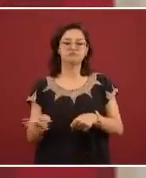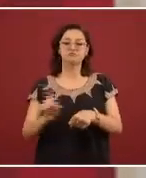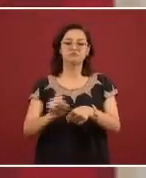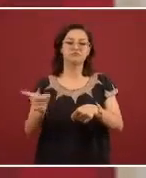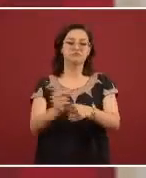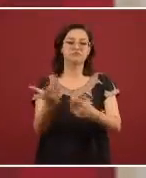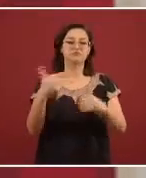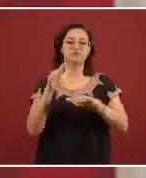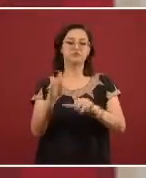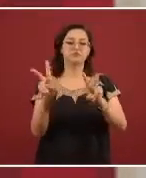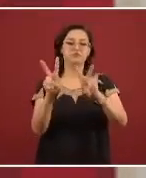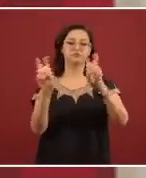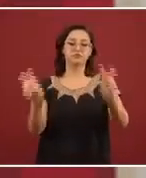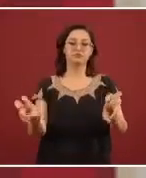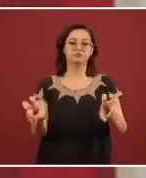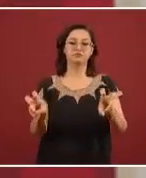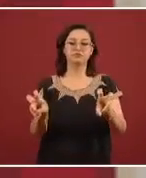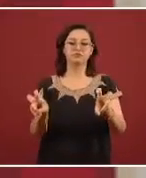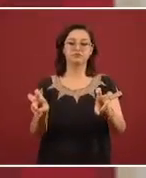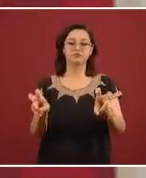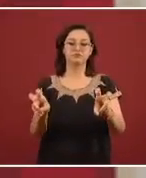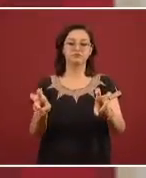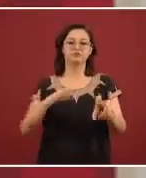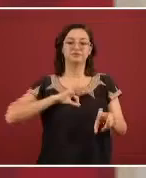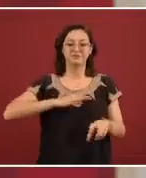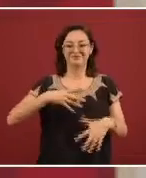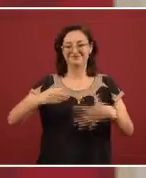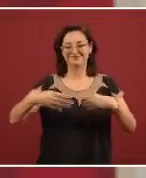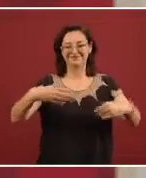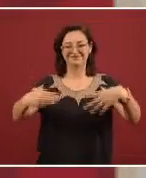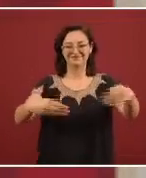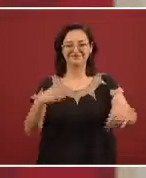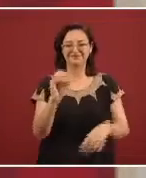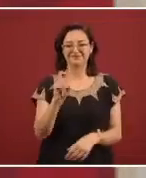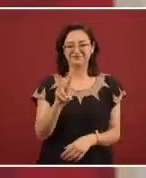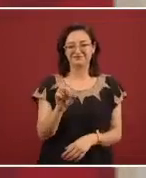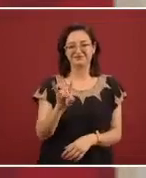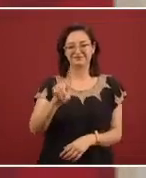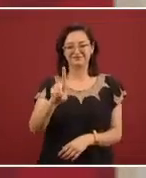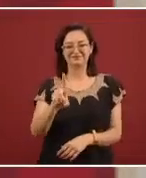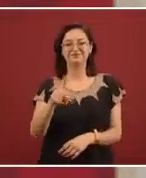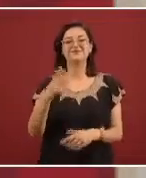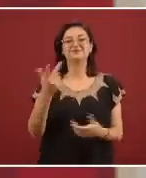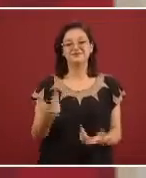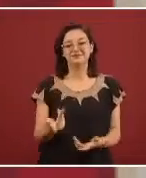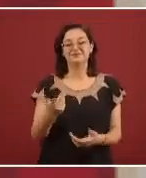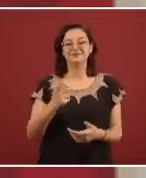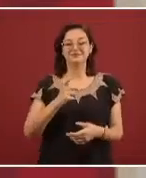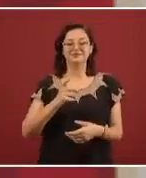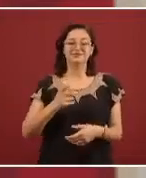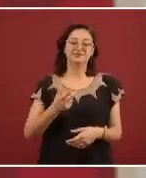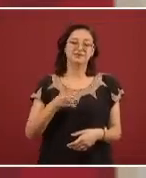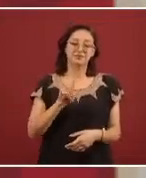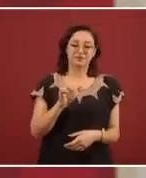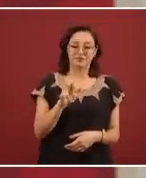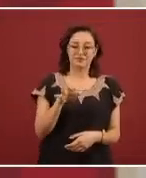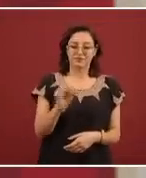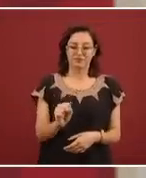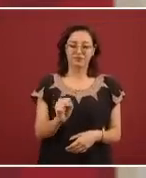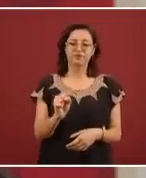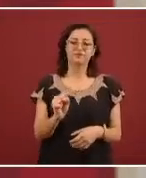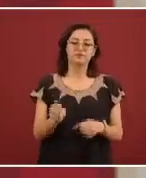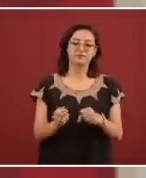la situación de la pandemia de COVID, la enfermedad causada por el virus